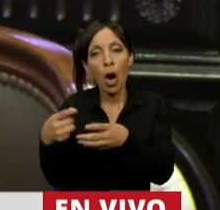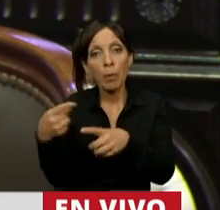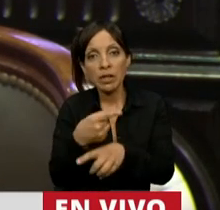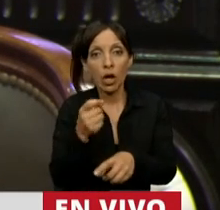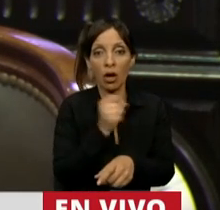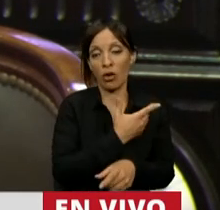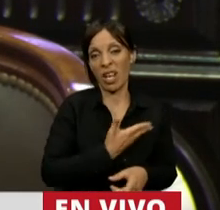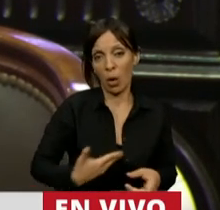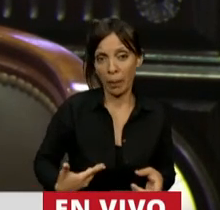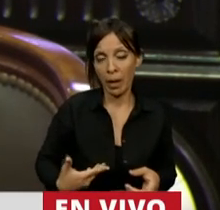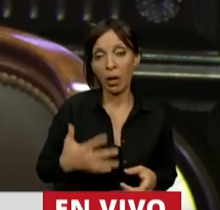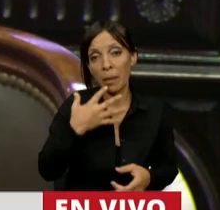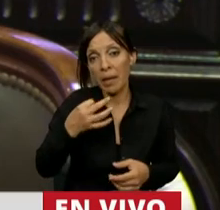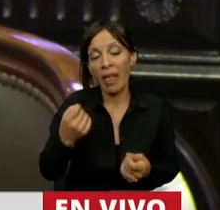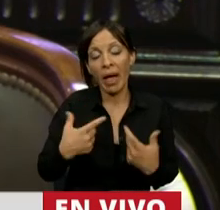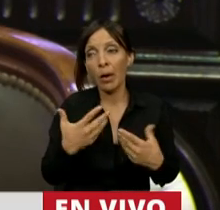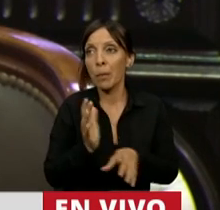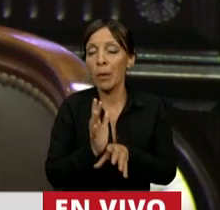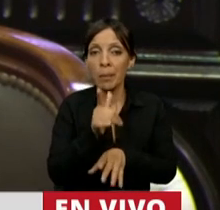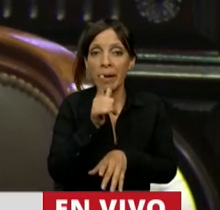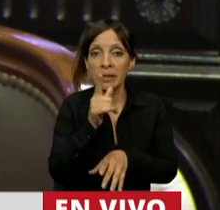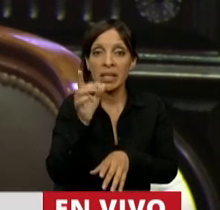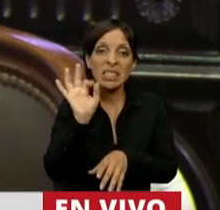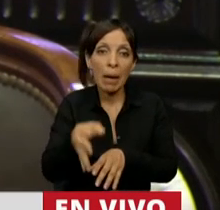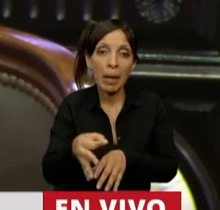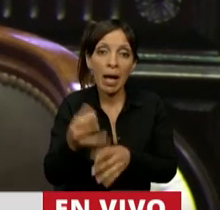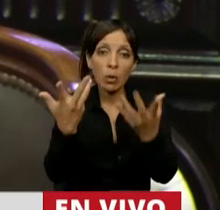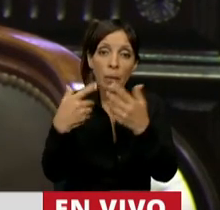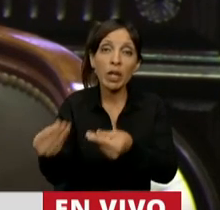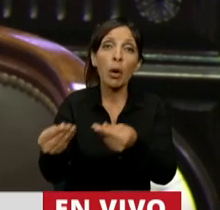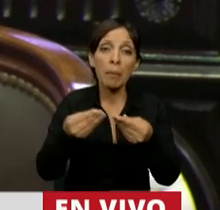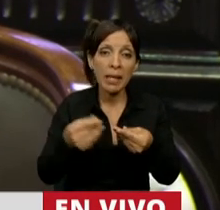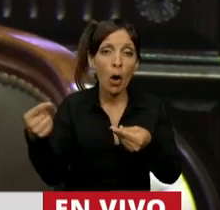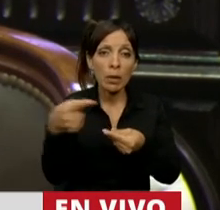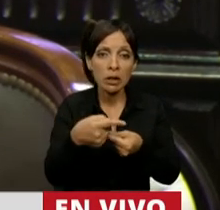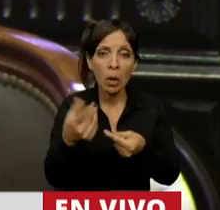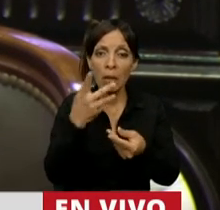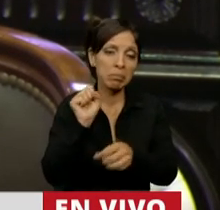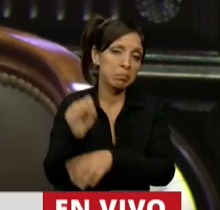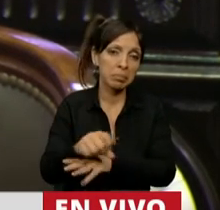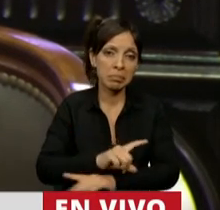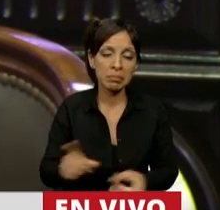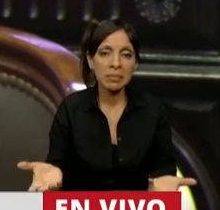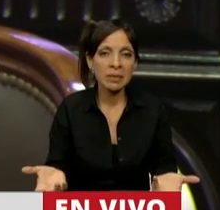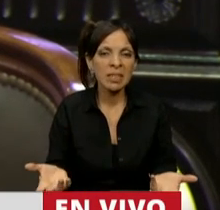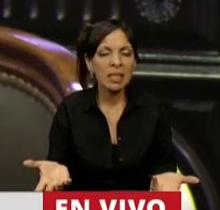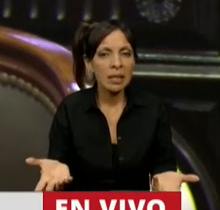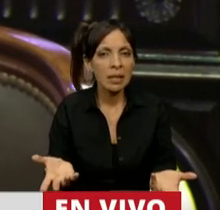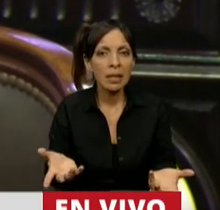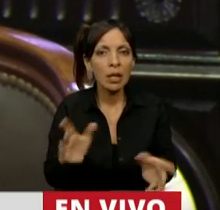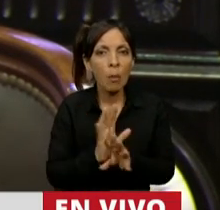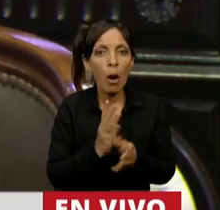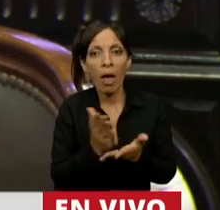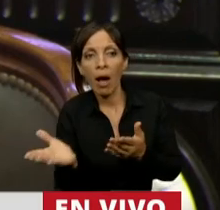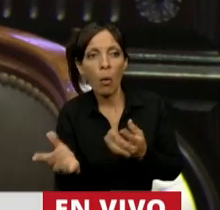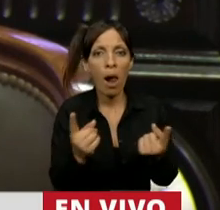pone en si va a tener curso o no va a tener curso un proyecto presentado como si fuera un privilegio, están en un lado y en el